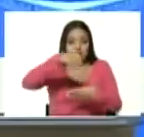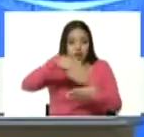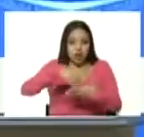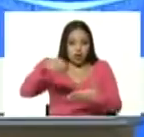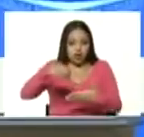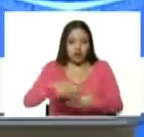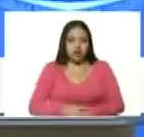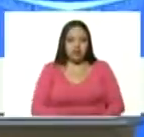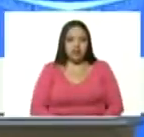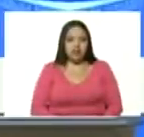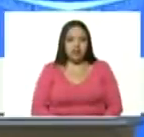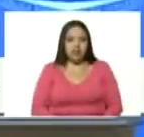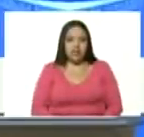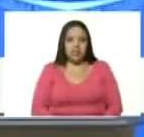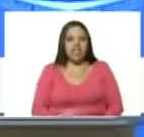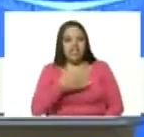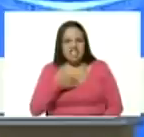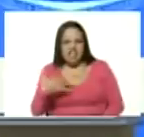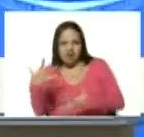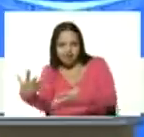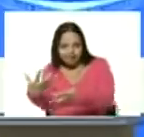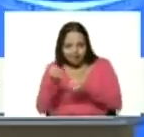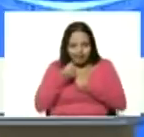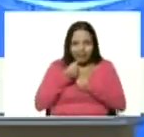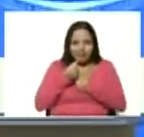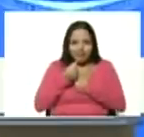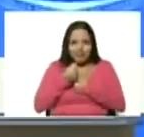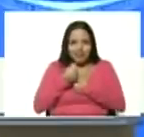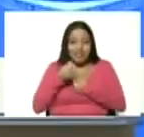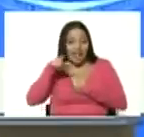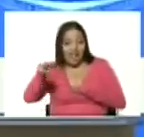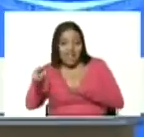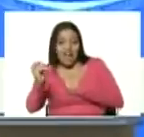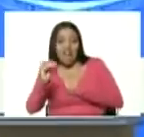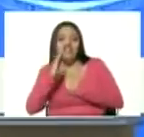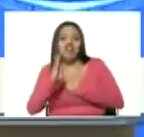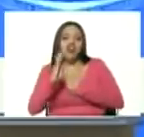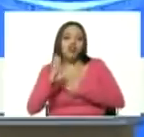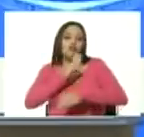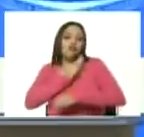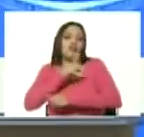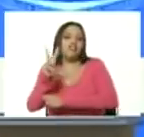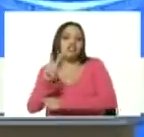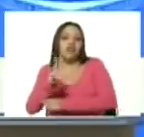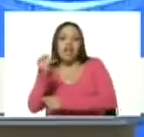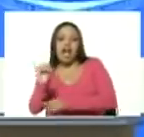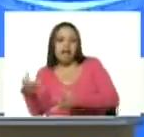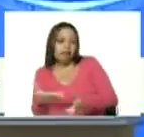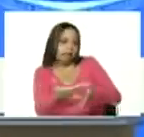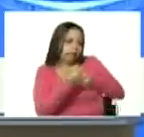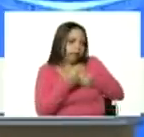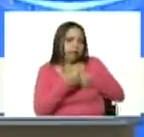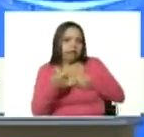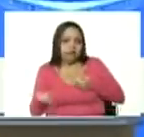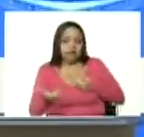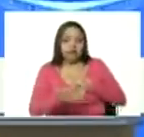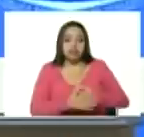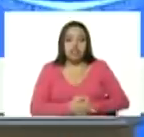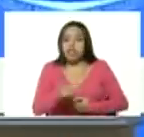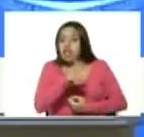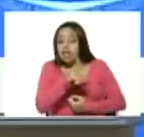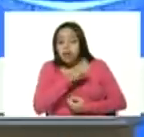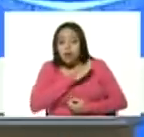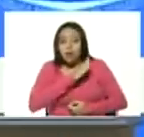lograr arrebatarle a la OFAC, que a su vez la tiene secuestrado a los dineros que le pertenecen a todas las venezolanas y a todos los venezolanos y no